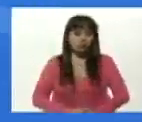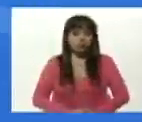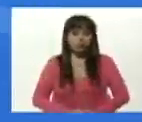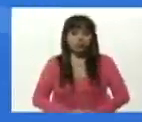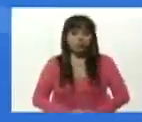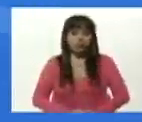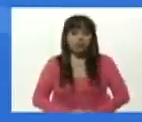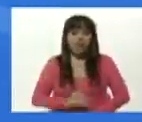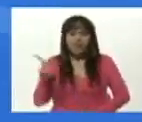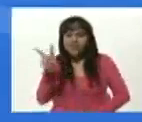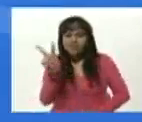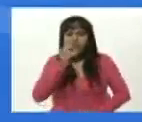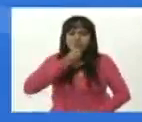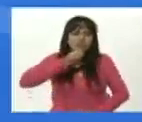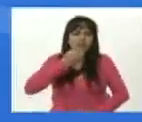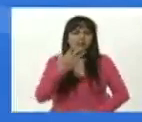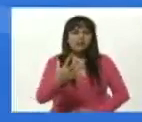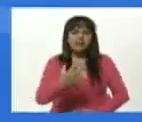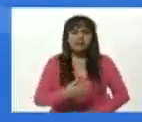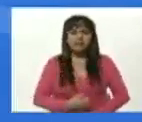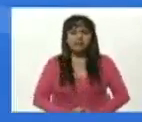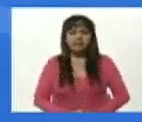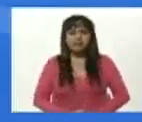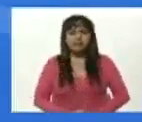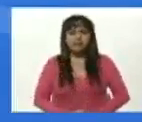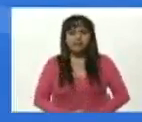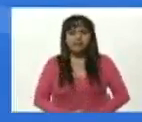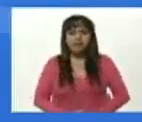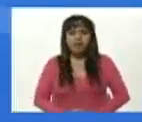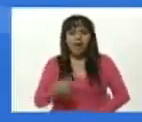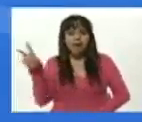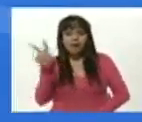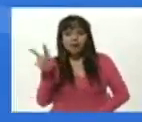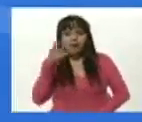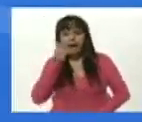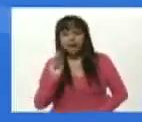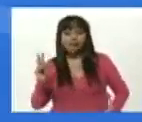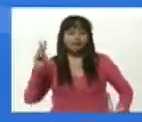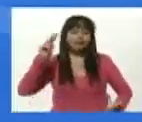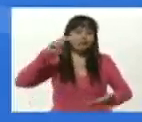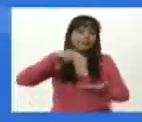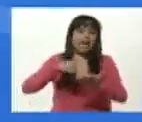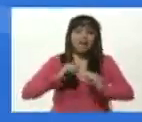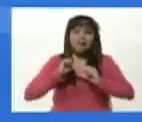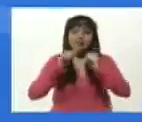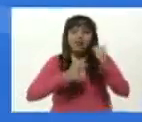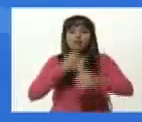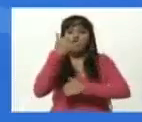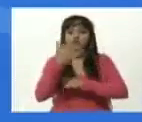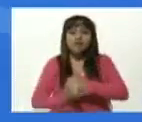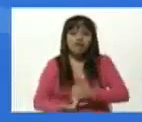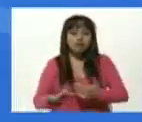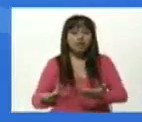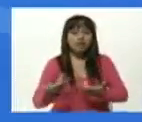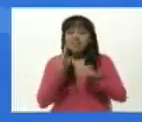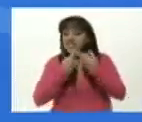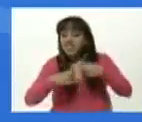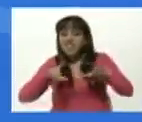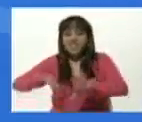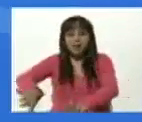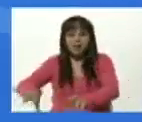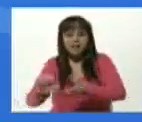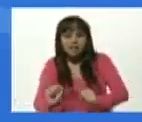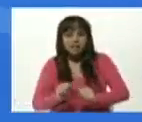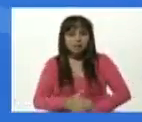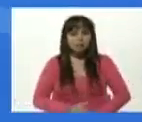Una Venezuela hermosa. Desde Venezuela se ha levantado un proyecto alternativo al capitalismo